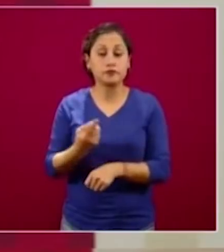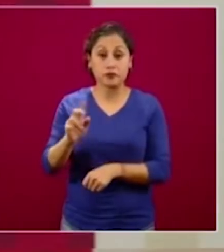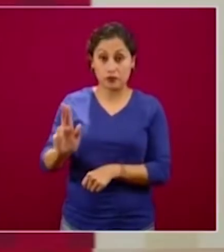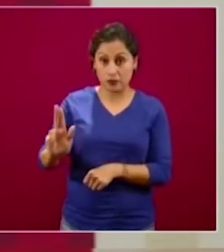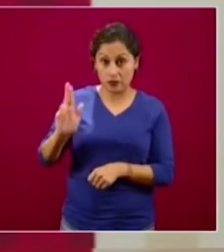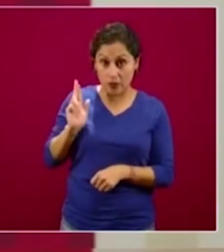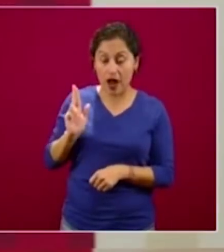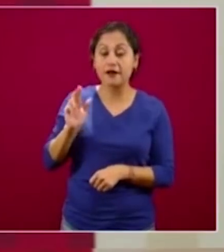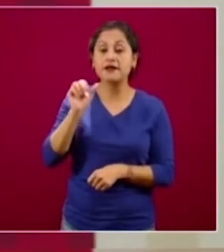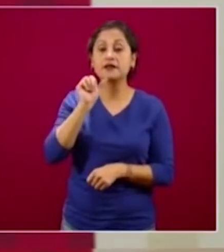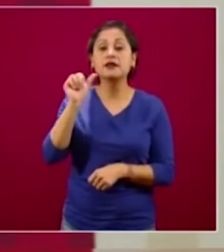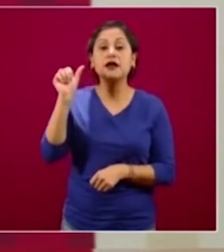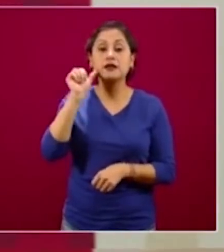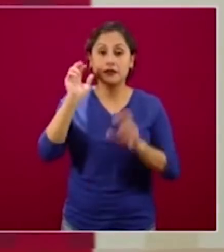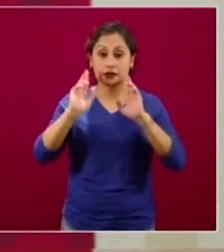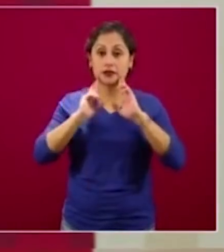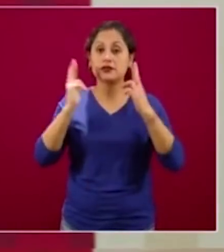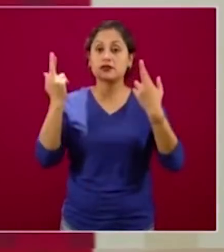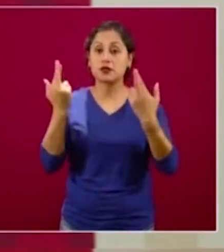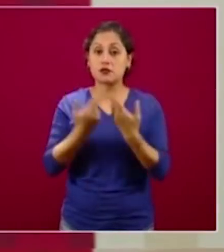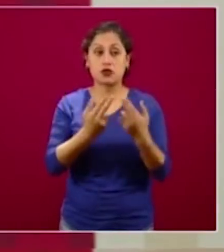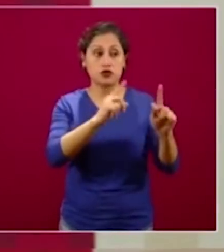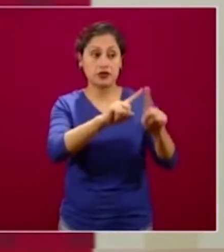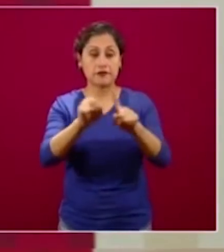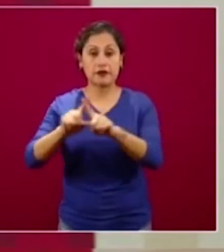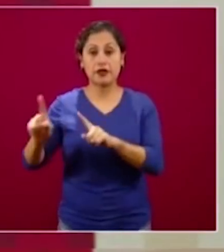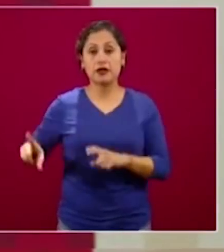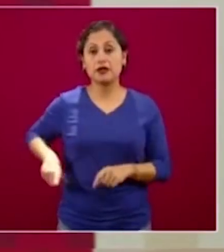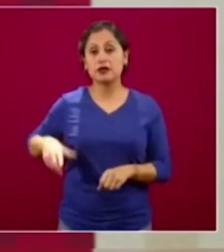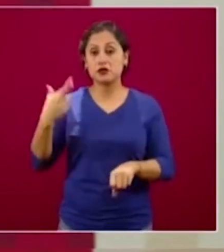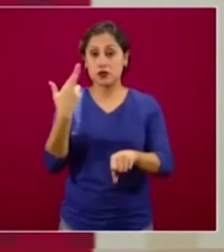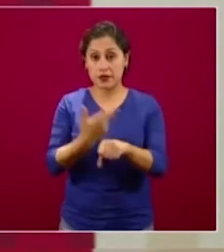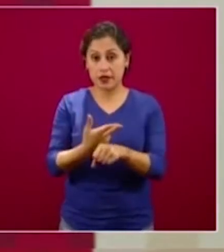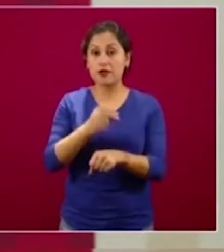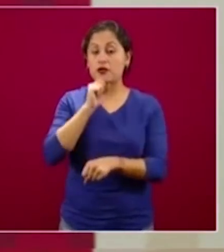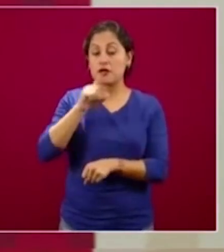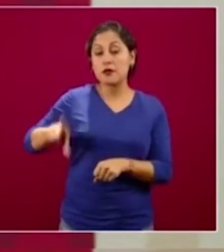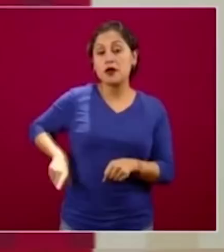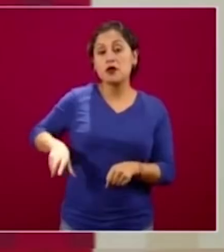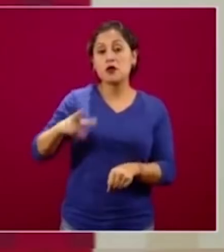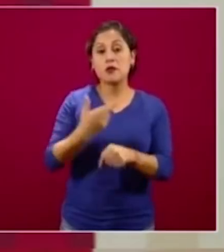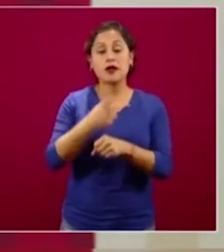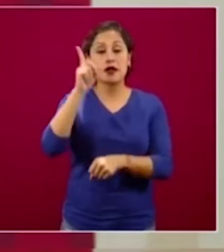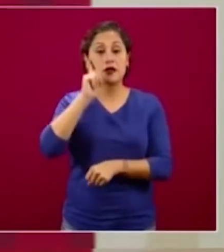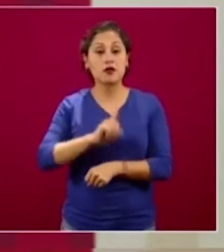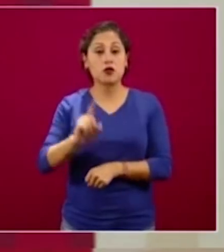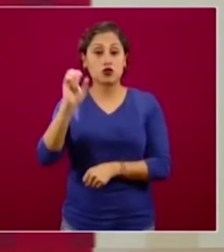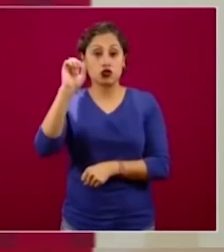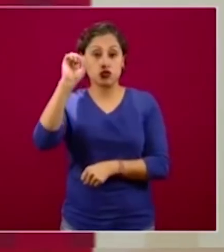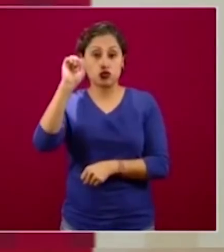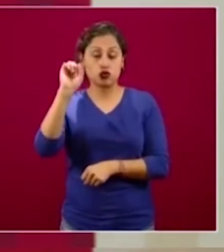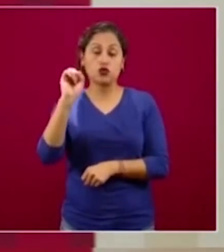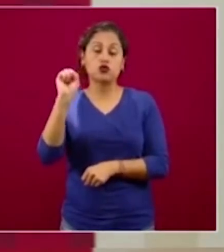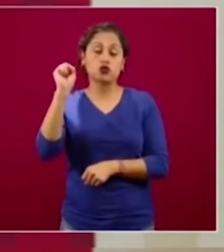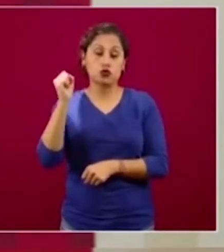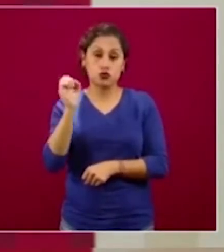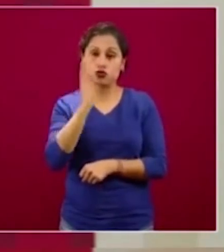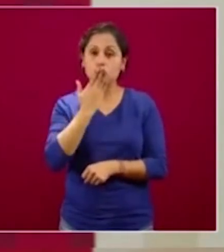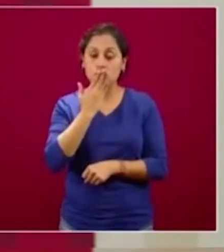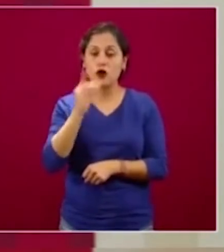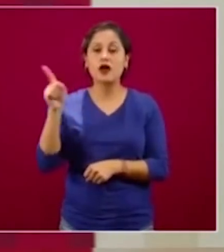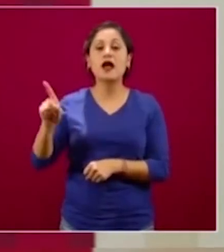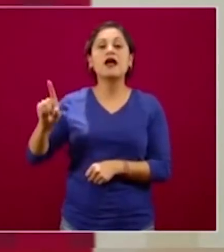reunión, ayer que tuvimos la reunión con los gobernadores y la gobernadora de Sonora y la jefa de gobierno, él fue uno de los que externó